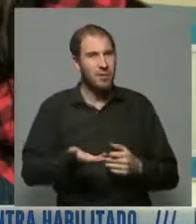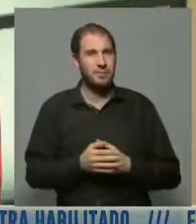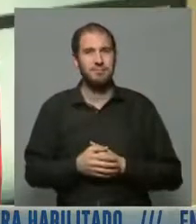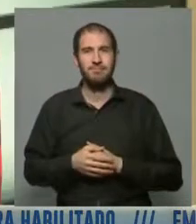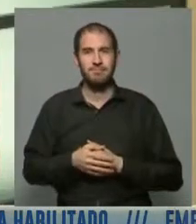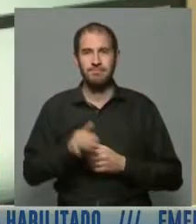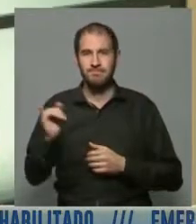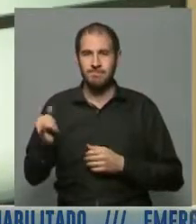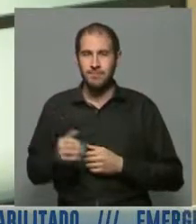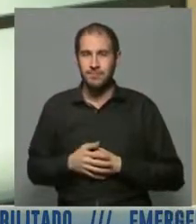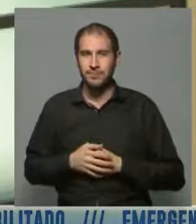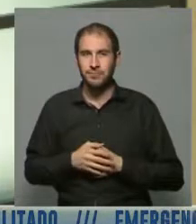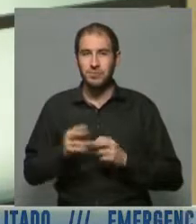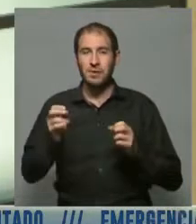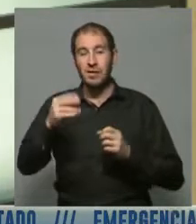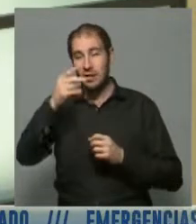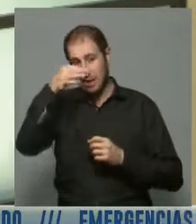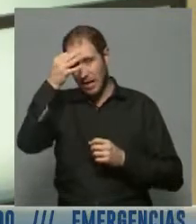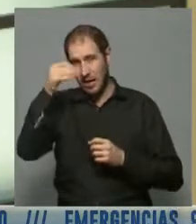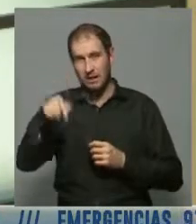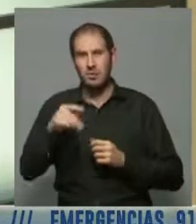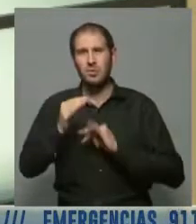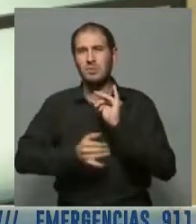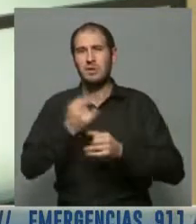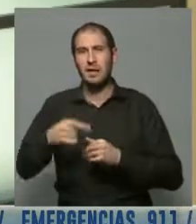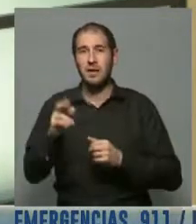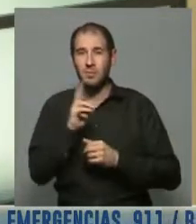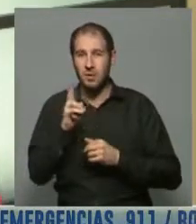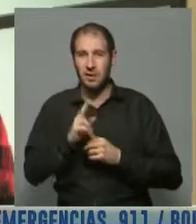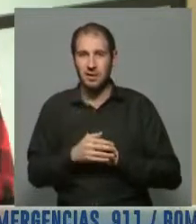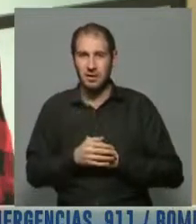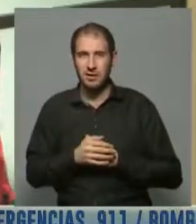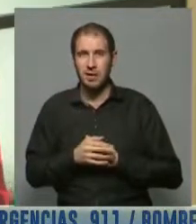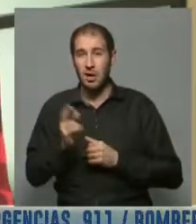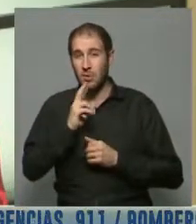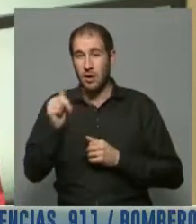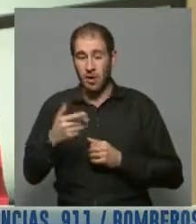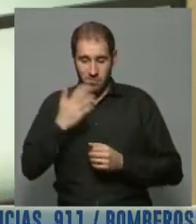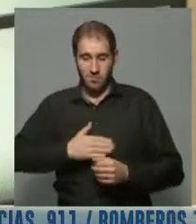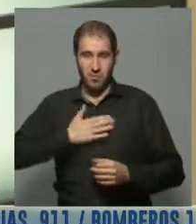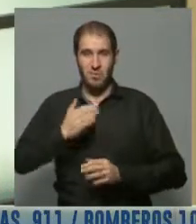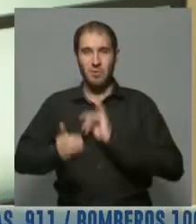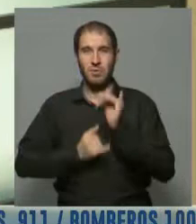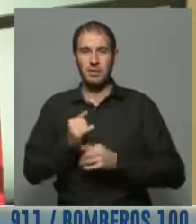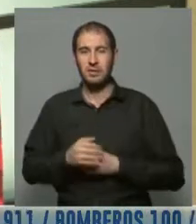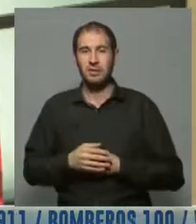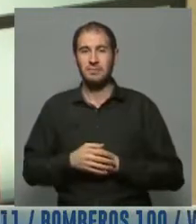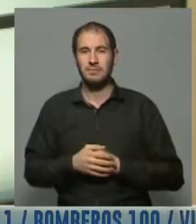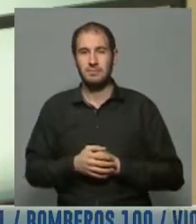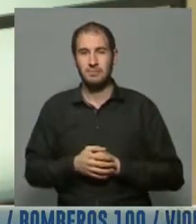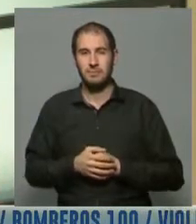Sí, totalmente. Bueno, la obra habla de mujeres y esas mujeres hablan de ellas mismas, uh-huh, durante el